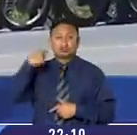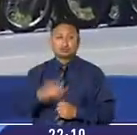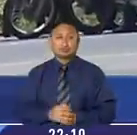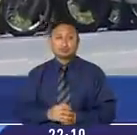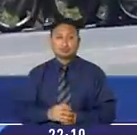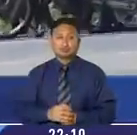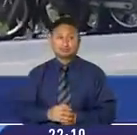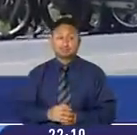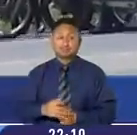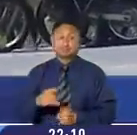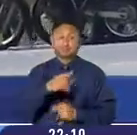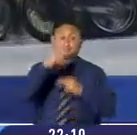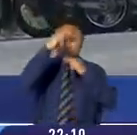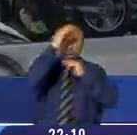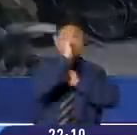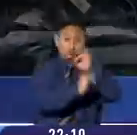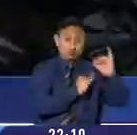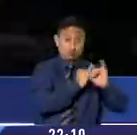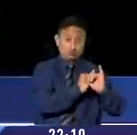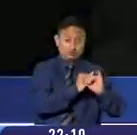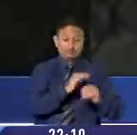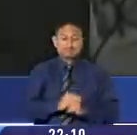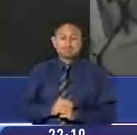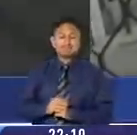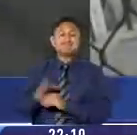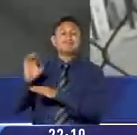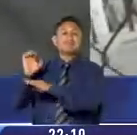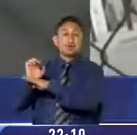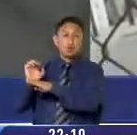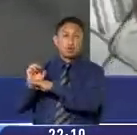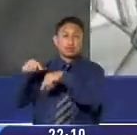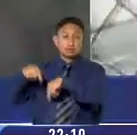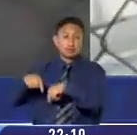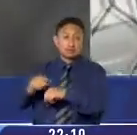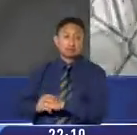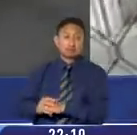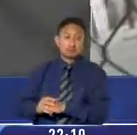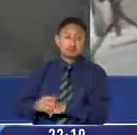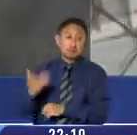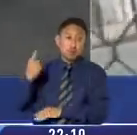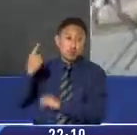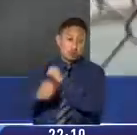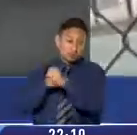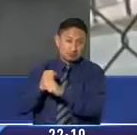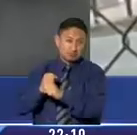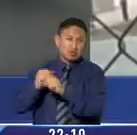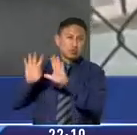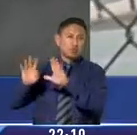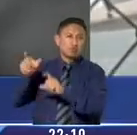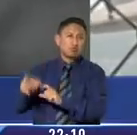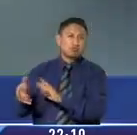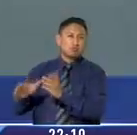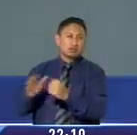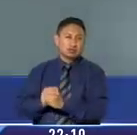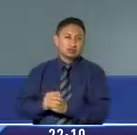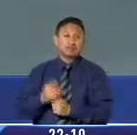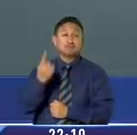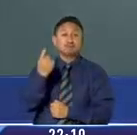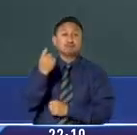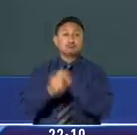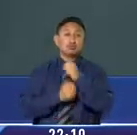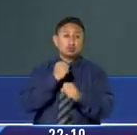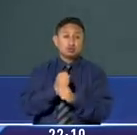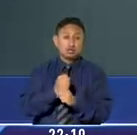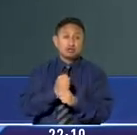En el 2011, Ecuador registraba 9 muertes anuales en sus cárceles. En apenas 11 años, la